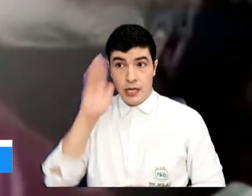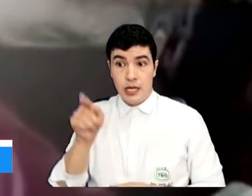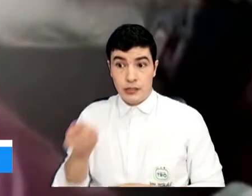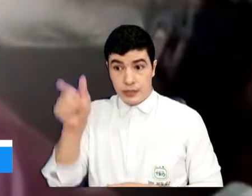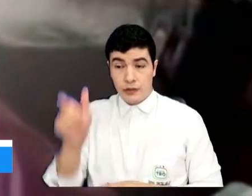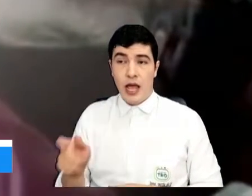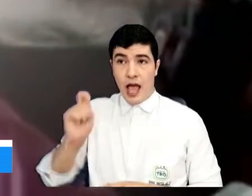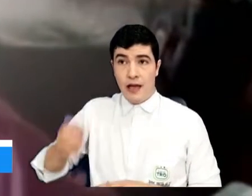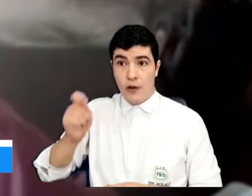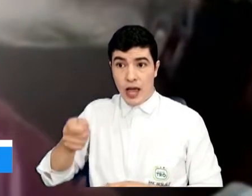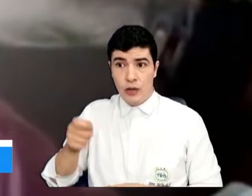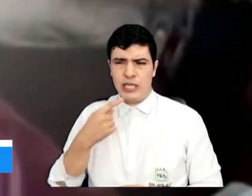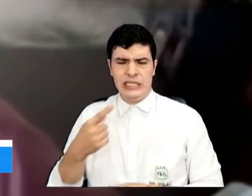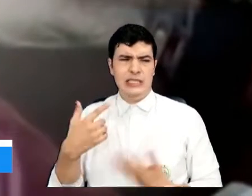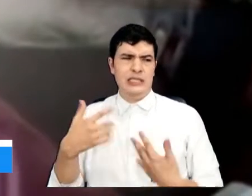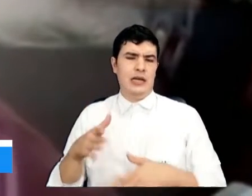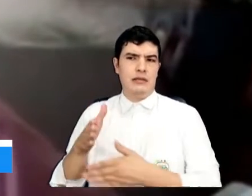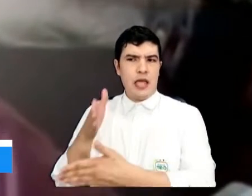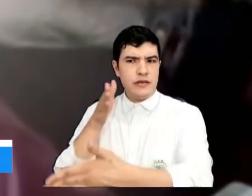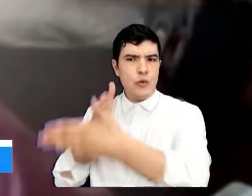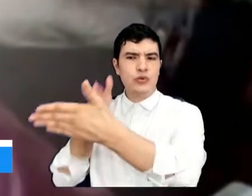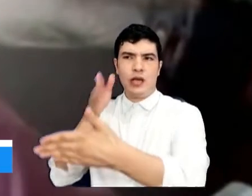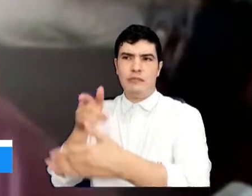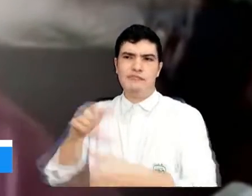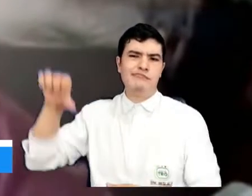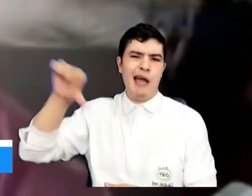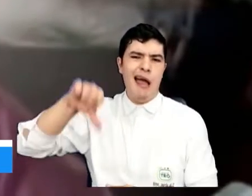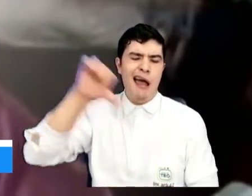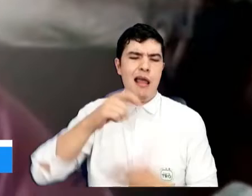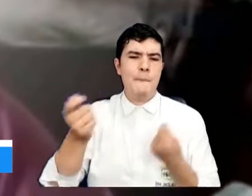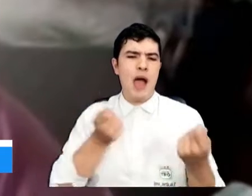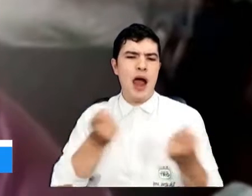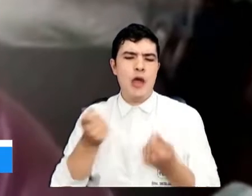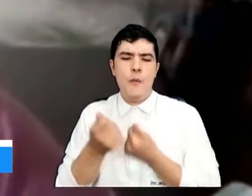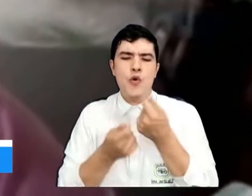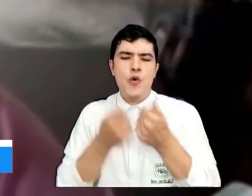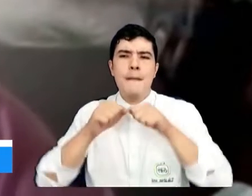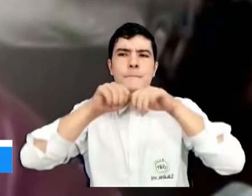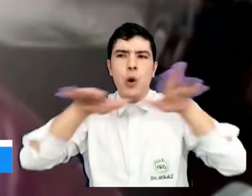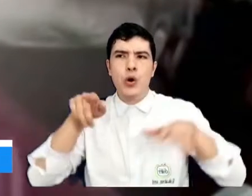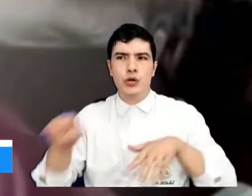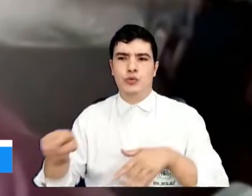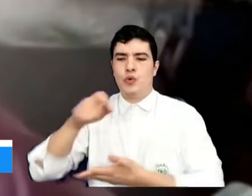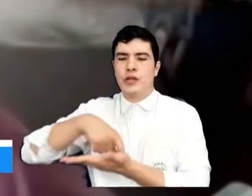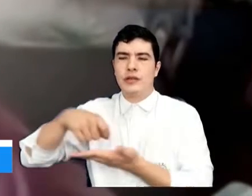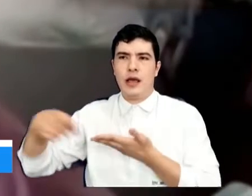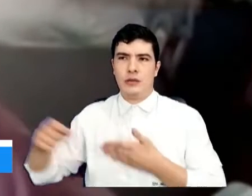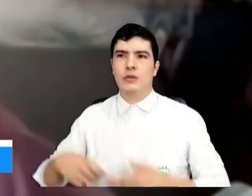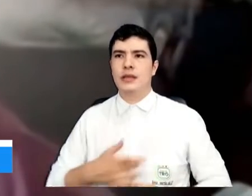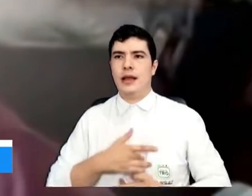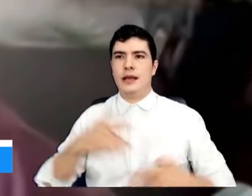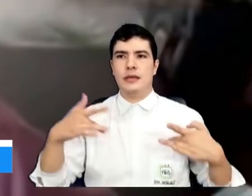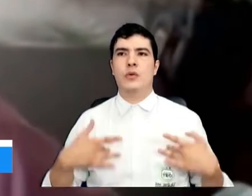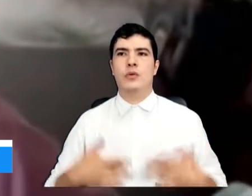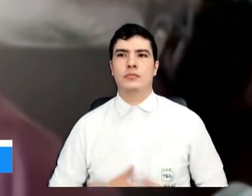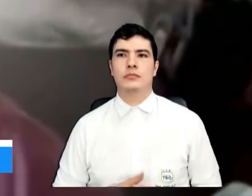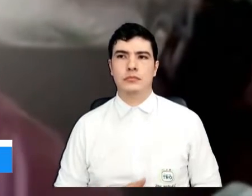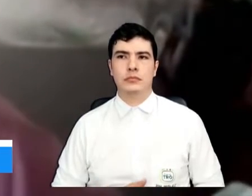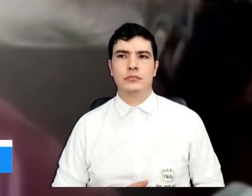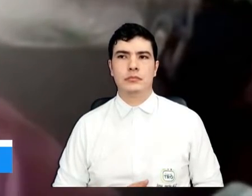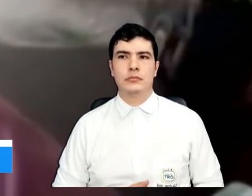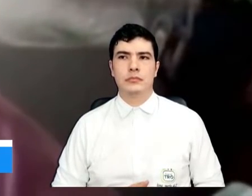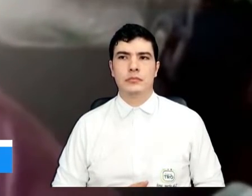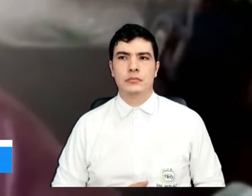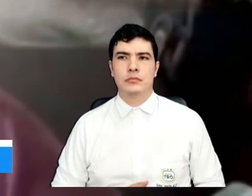tres S del Catatumbo, la de Tibú, la de Ocaña y la de Ábrego, mire, doctora, 120 mil millones de pesos se